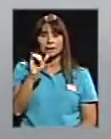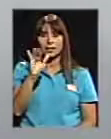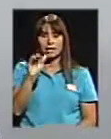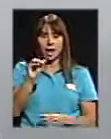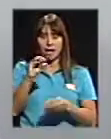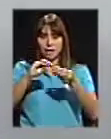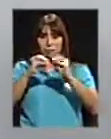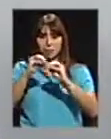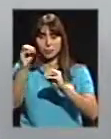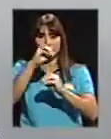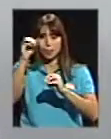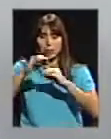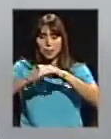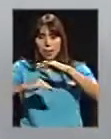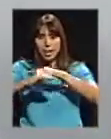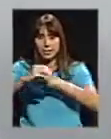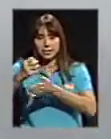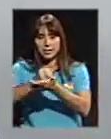nos parece que